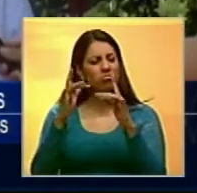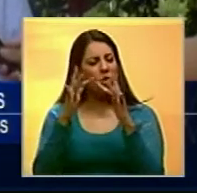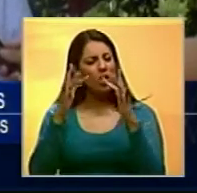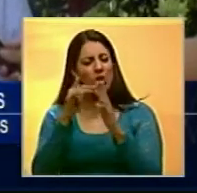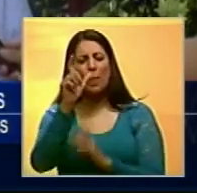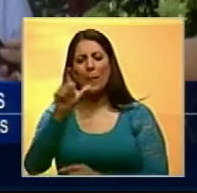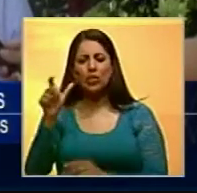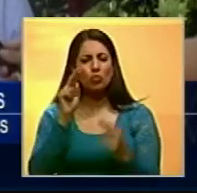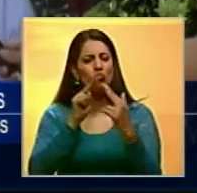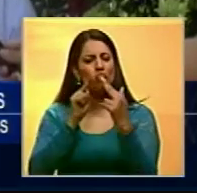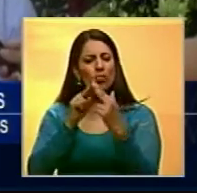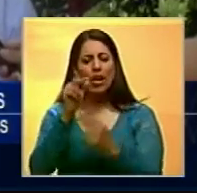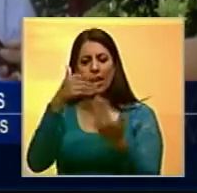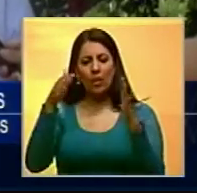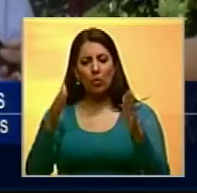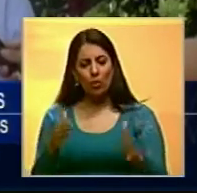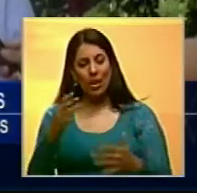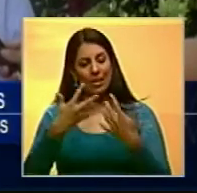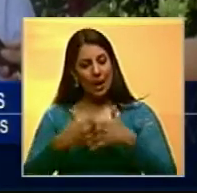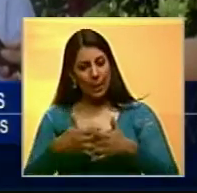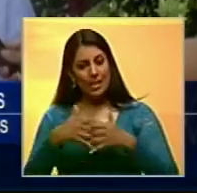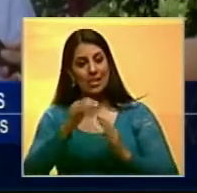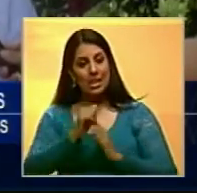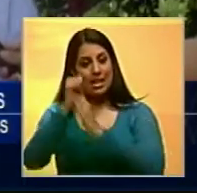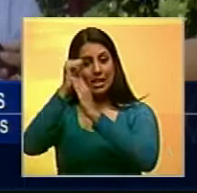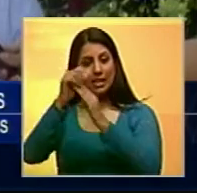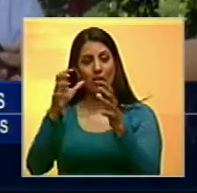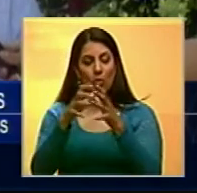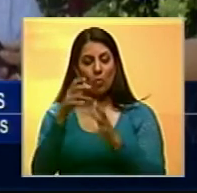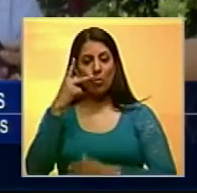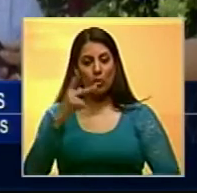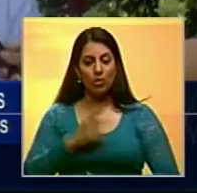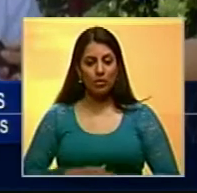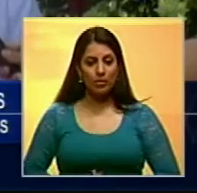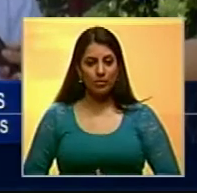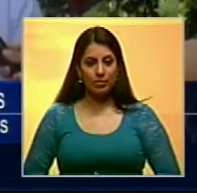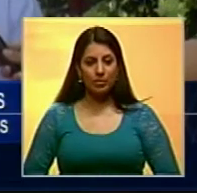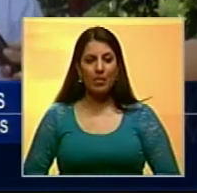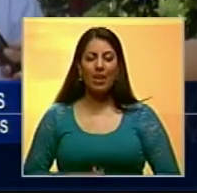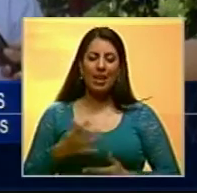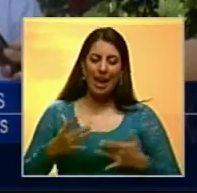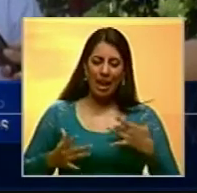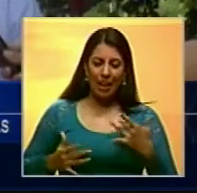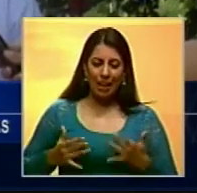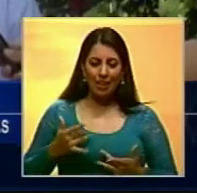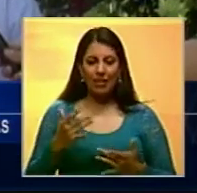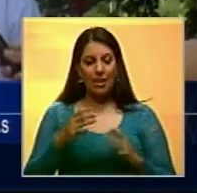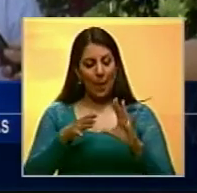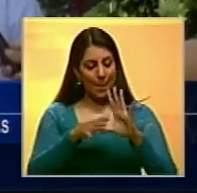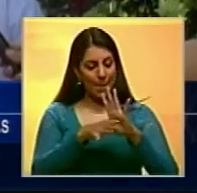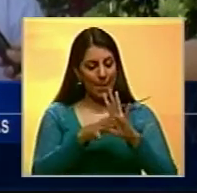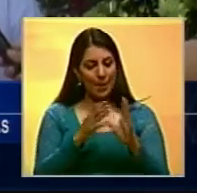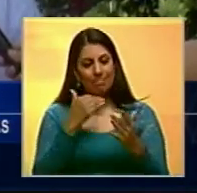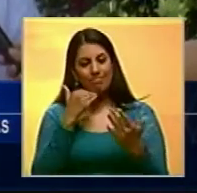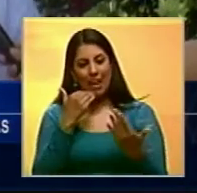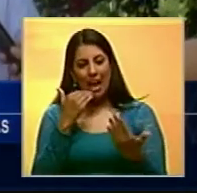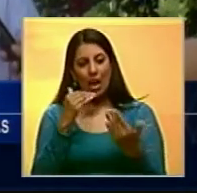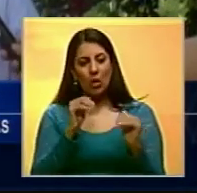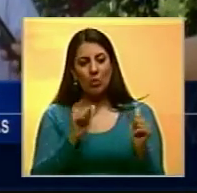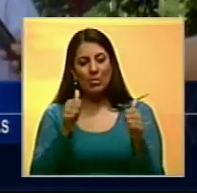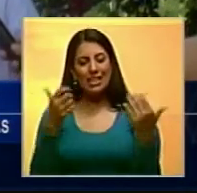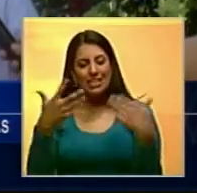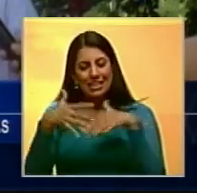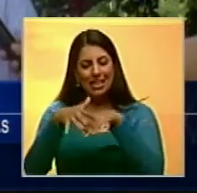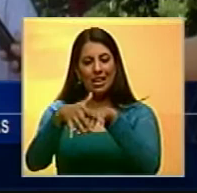y encuentros con jóvenes estudiantes, empresarios y líderes gremiales. las actividades se hacen en el marco de la mayor